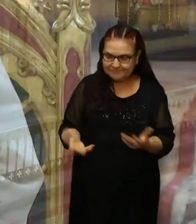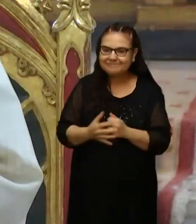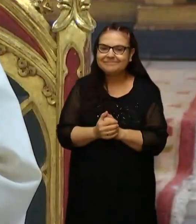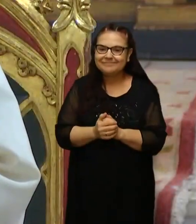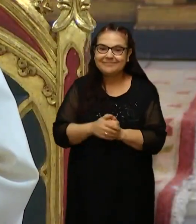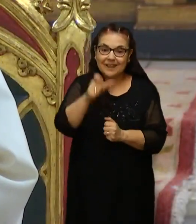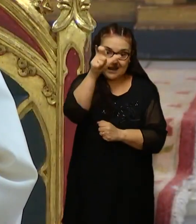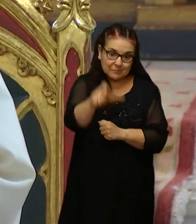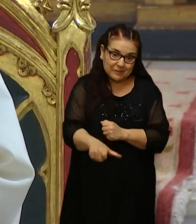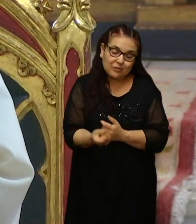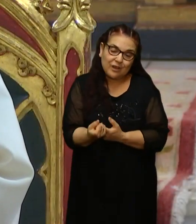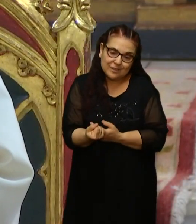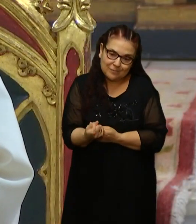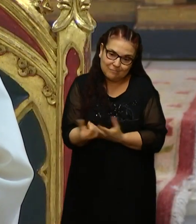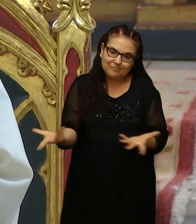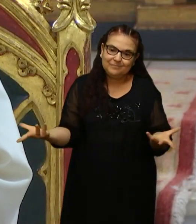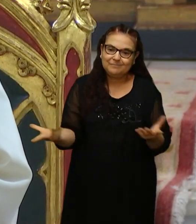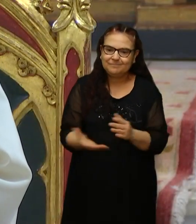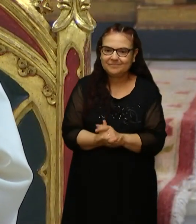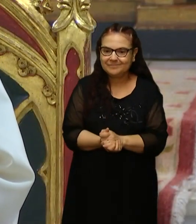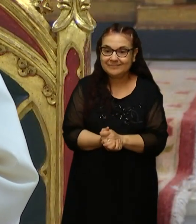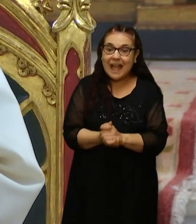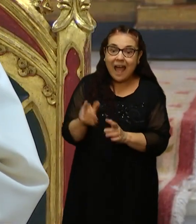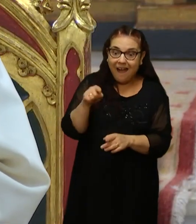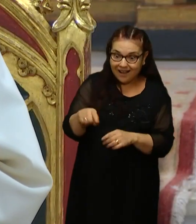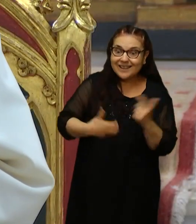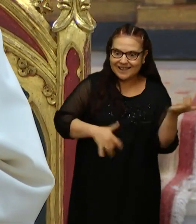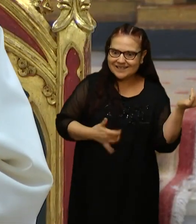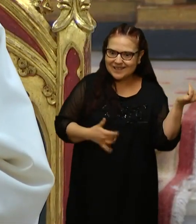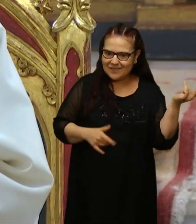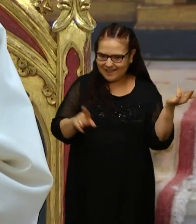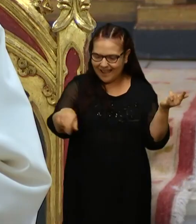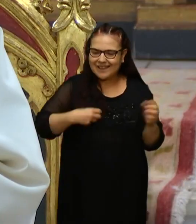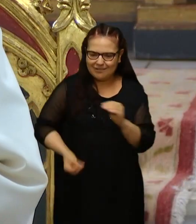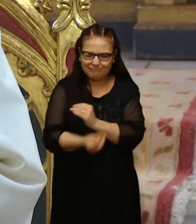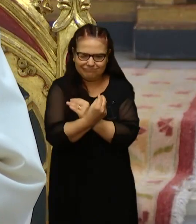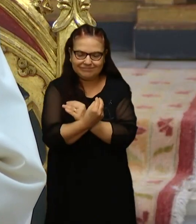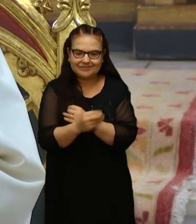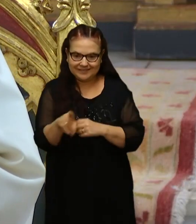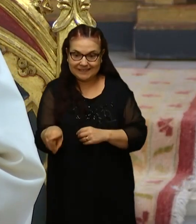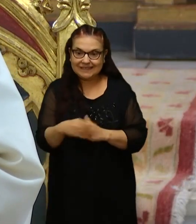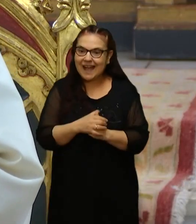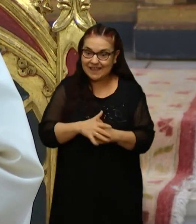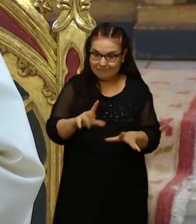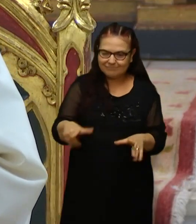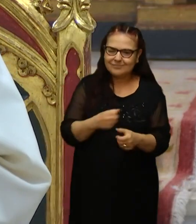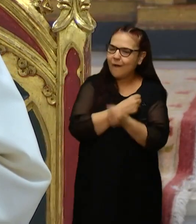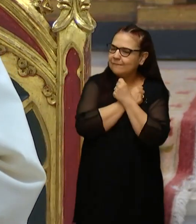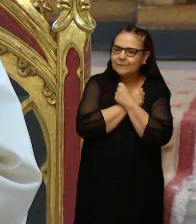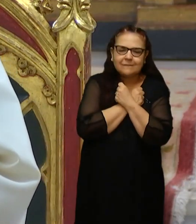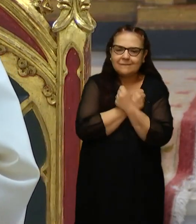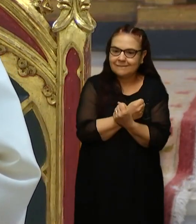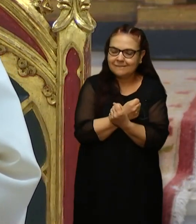más necesitados. Y allí en Sevilla, que es donde ella nació, hay una devoción